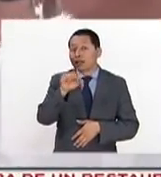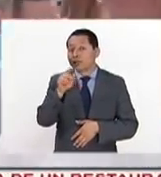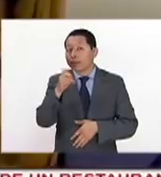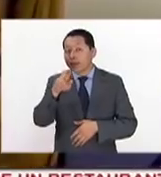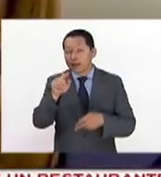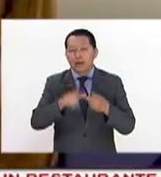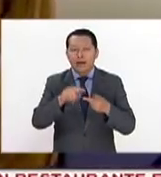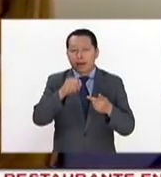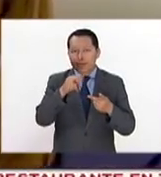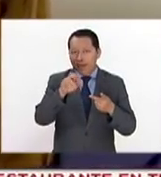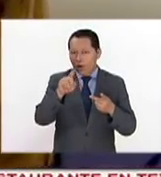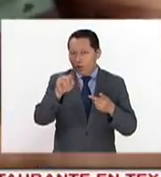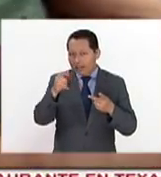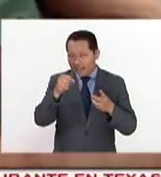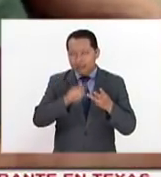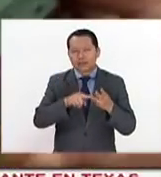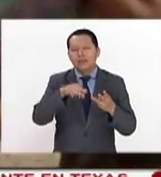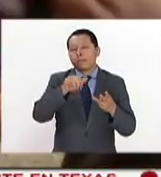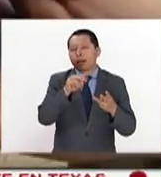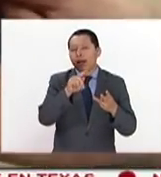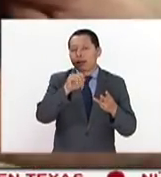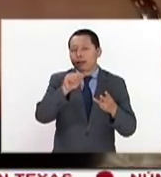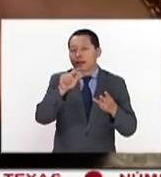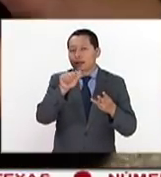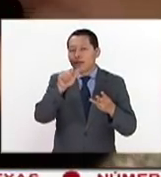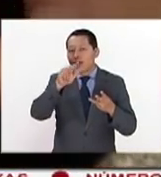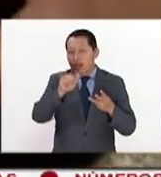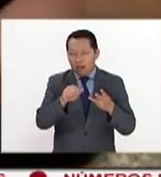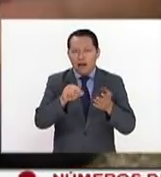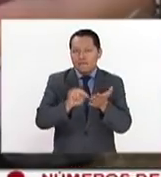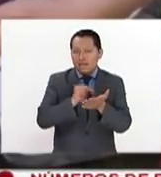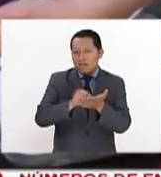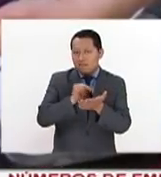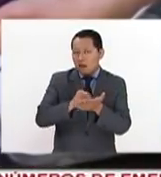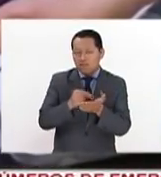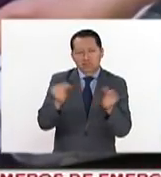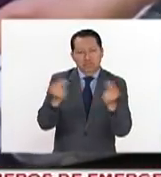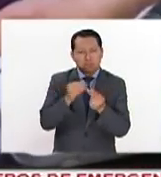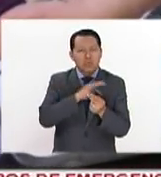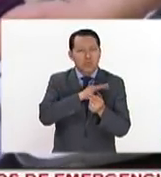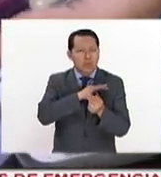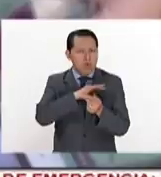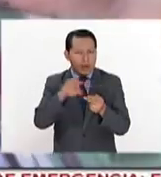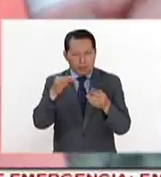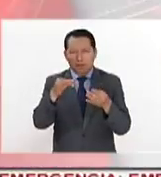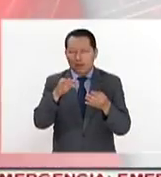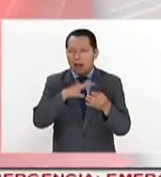Jaime Rodríguez el Bronco y Margarita Zavala alcanzaron las firmas necesarias para aspirar a la presidencia.